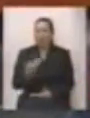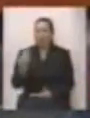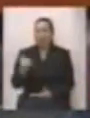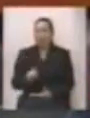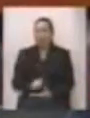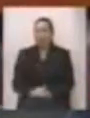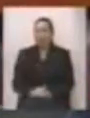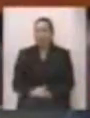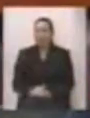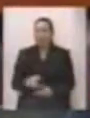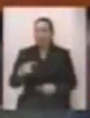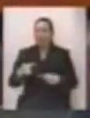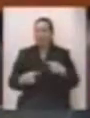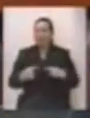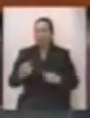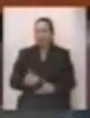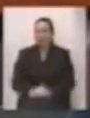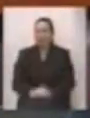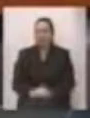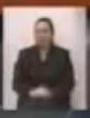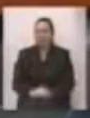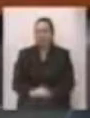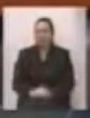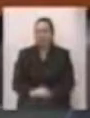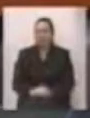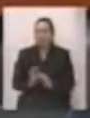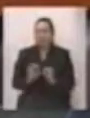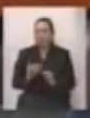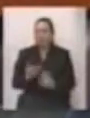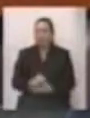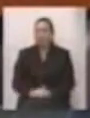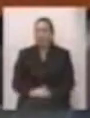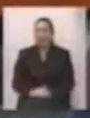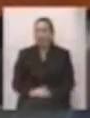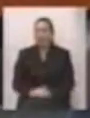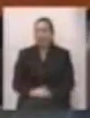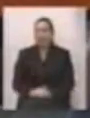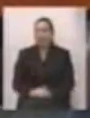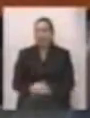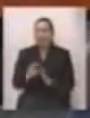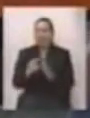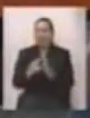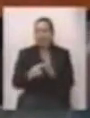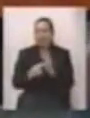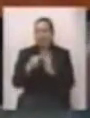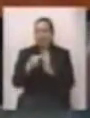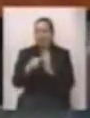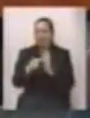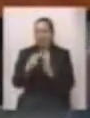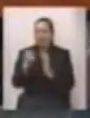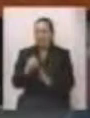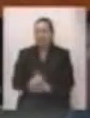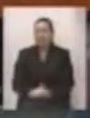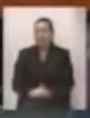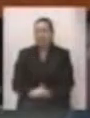anacrónicas, ni creo que entren en competencia. Las cabinas de internet siguen existiendo, lo que pasa es que el reglamento, si lo hubieran leído bien, estarían